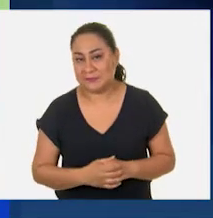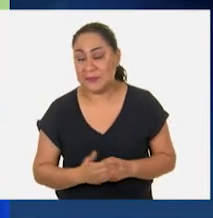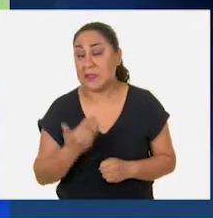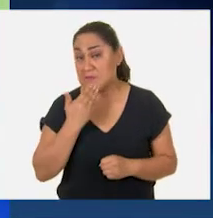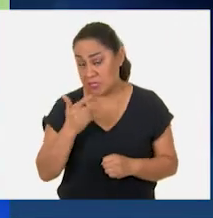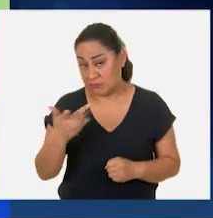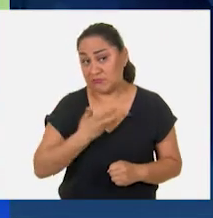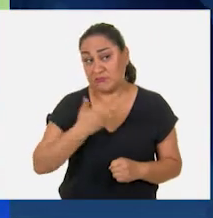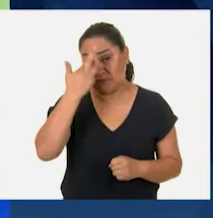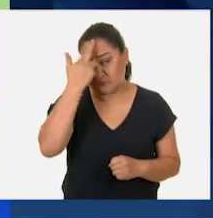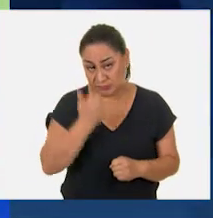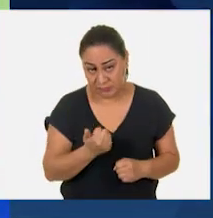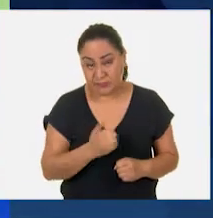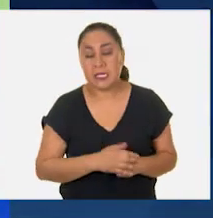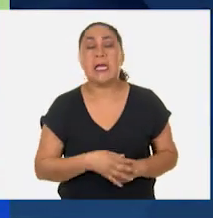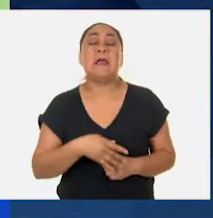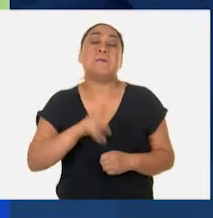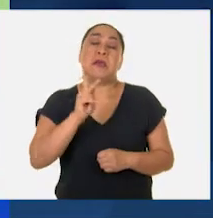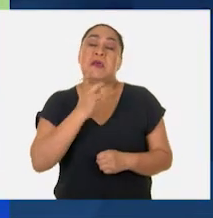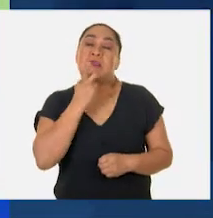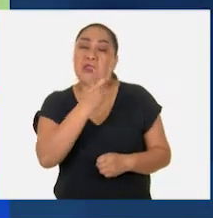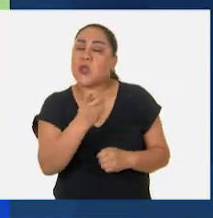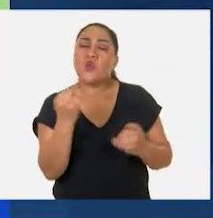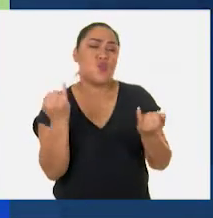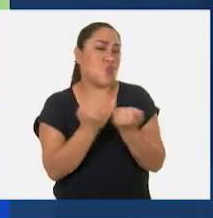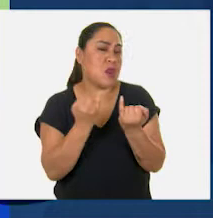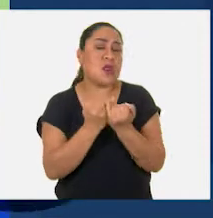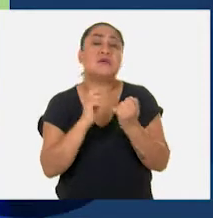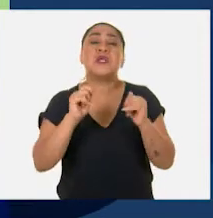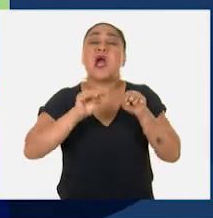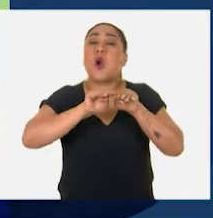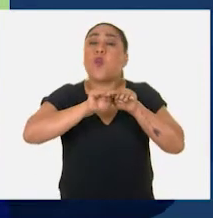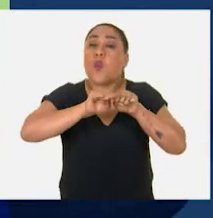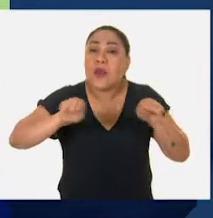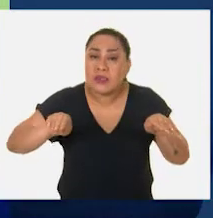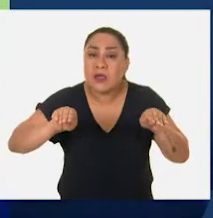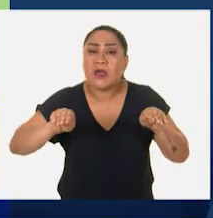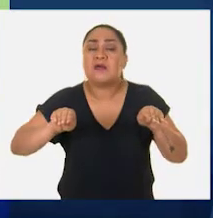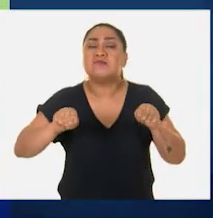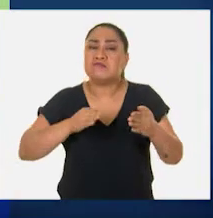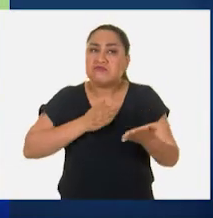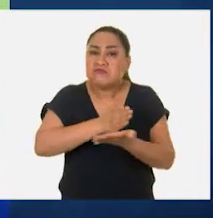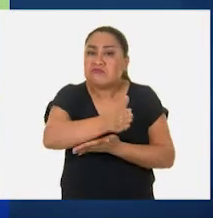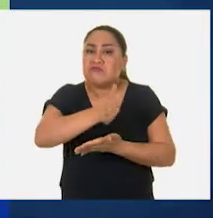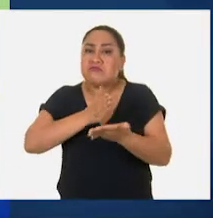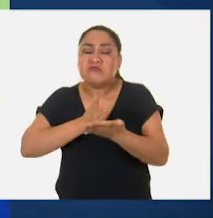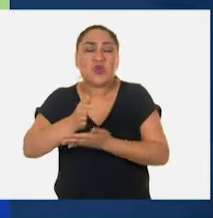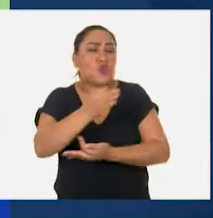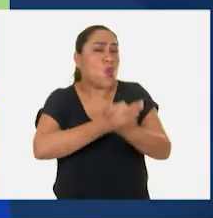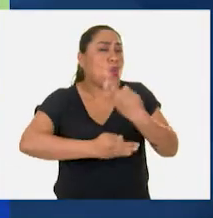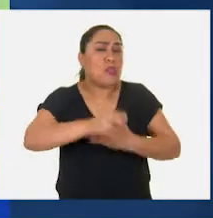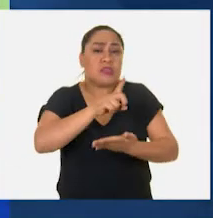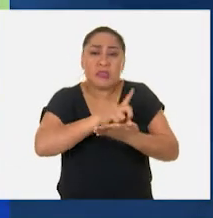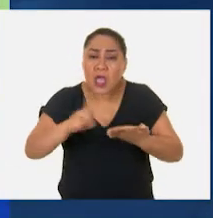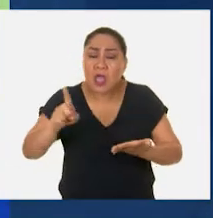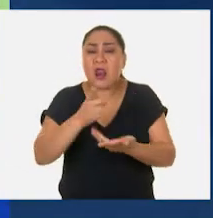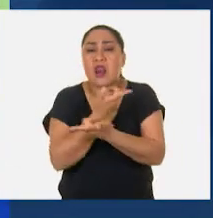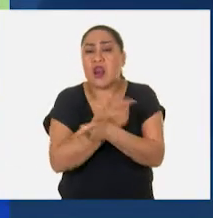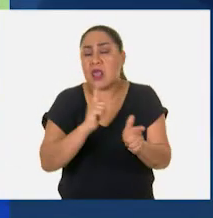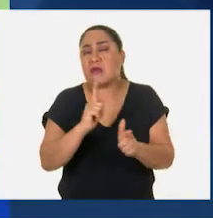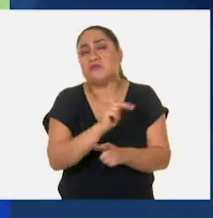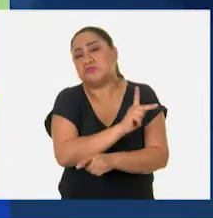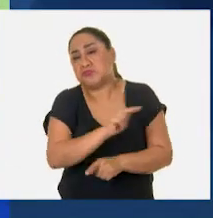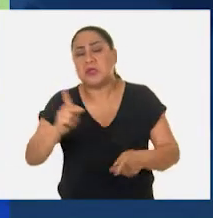tienes razón, aunque también se refiere a la igualdad de acceso a todos los derechos y todas las libertades para